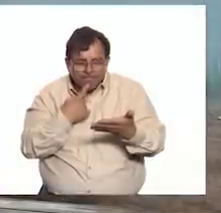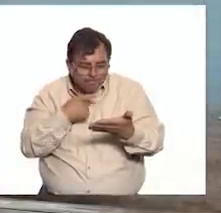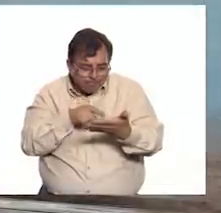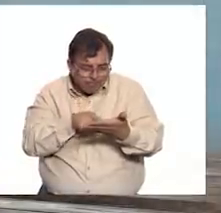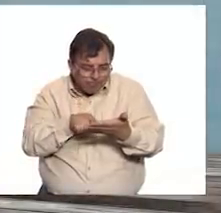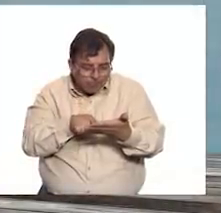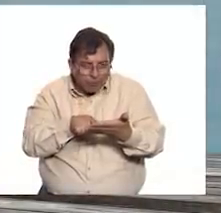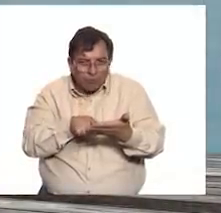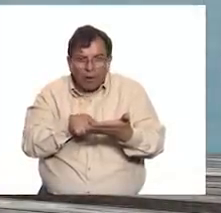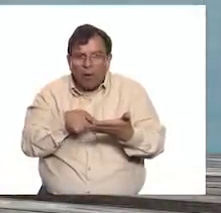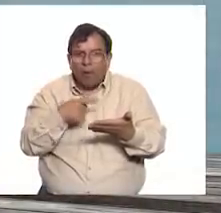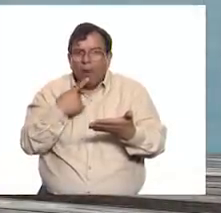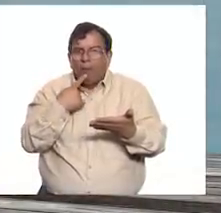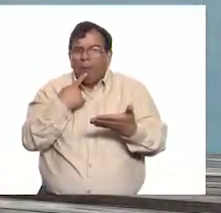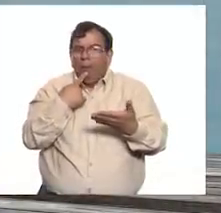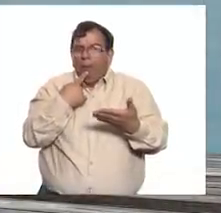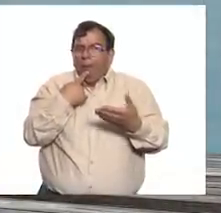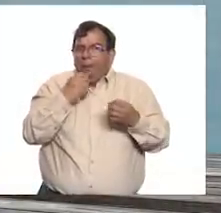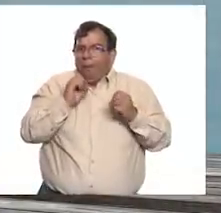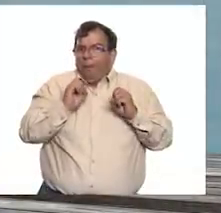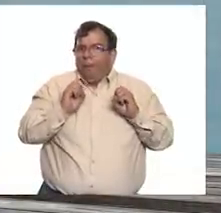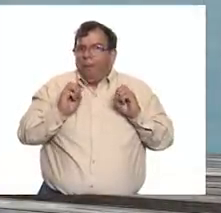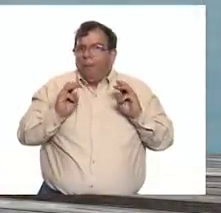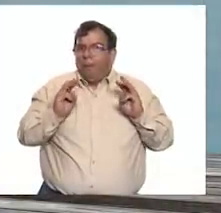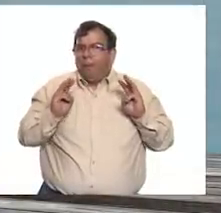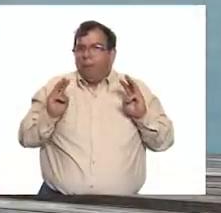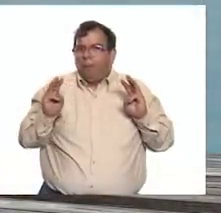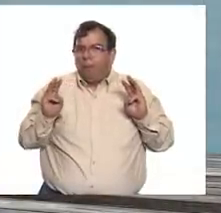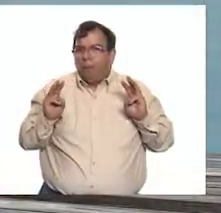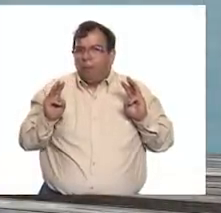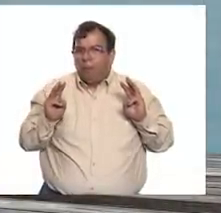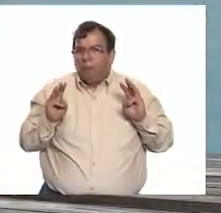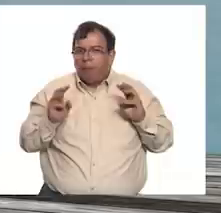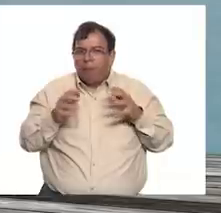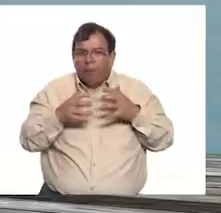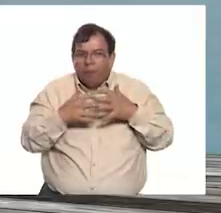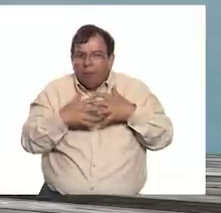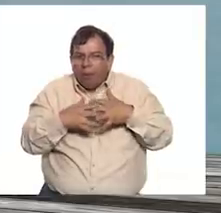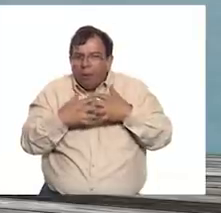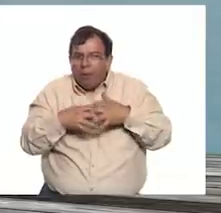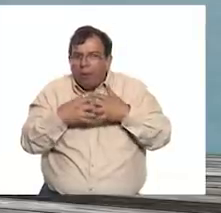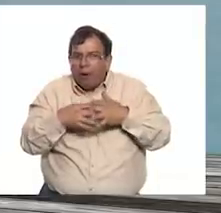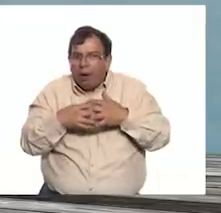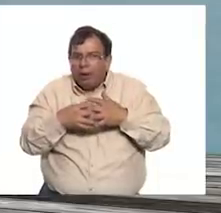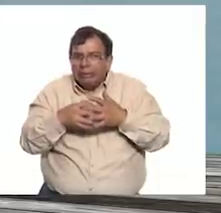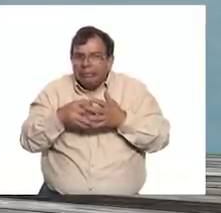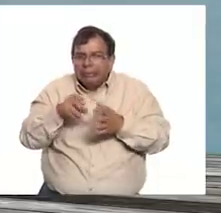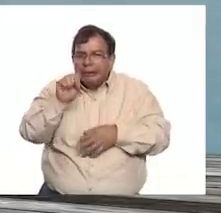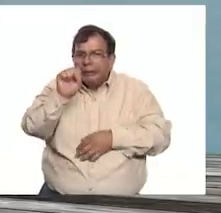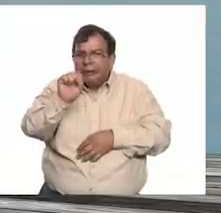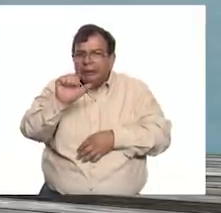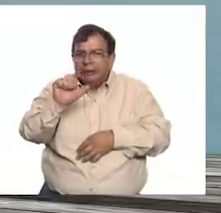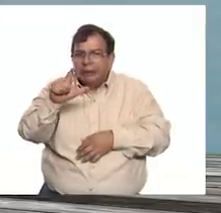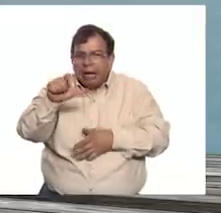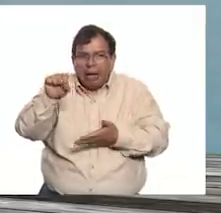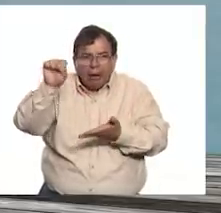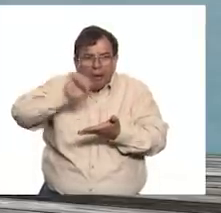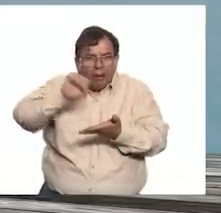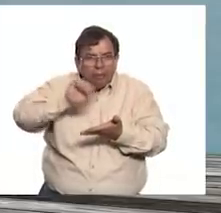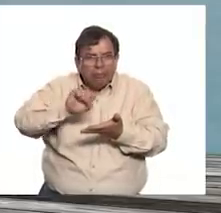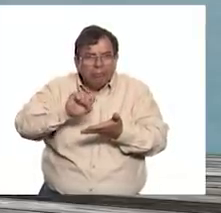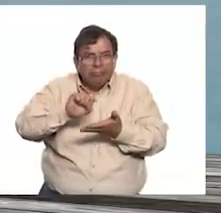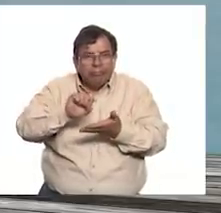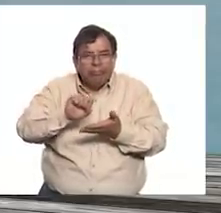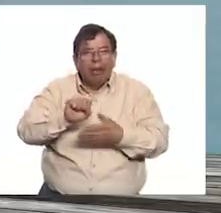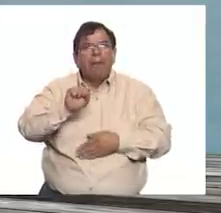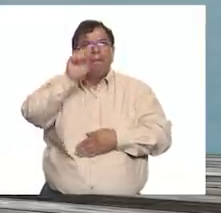¿Sabes? ¡Oh! Indica producción de... ¡Sal! ¡Ándale! En Baja California